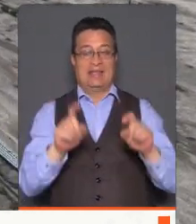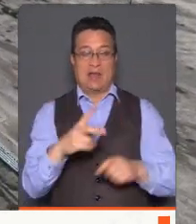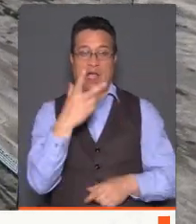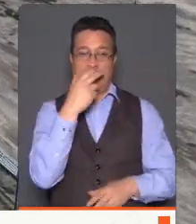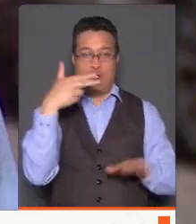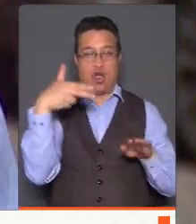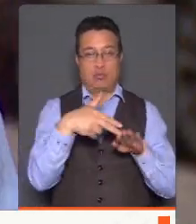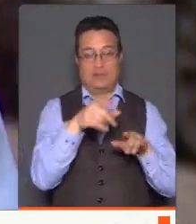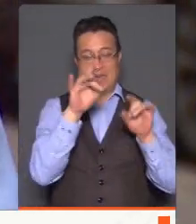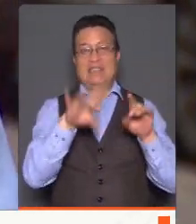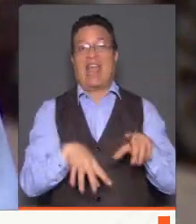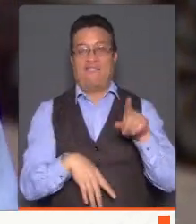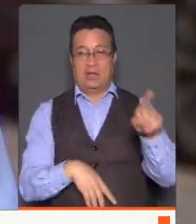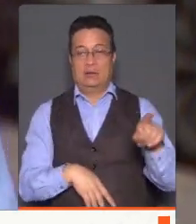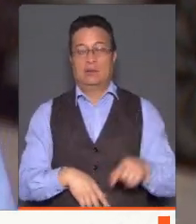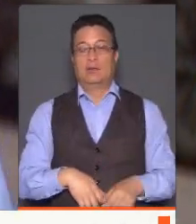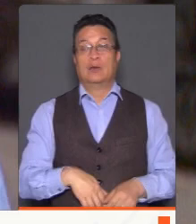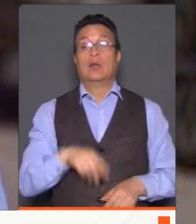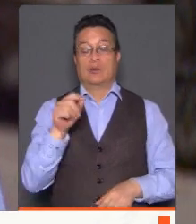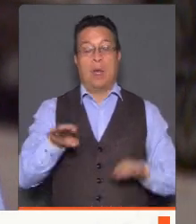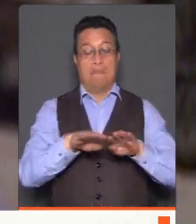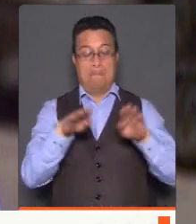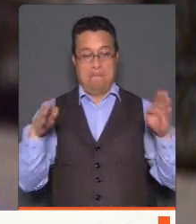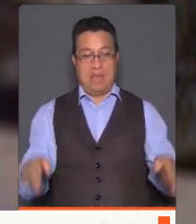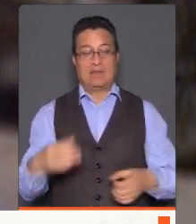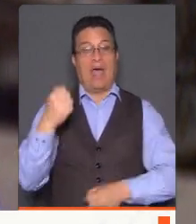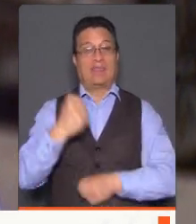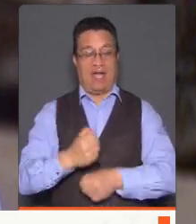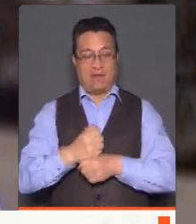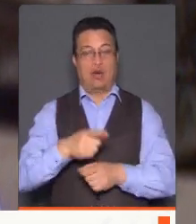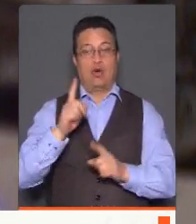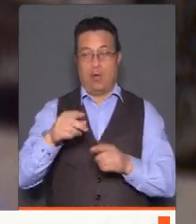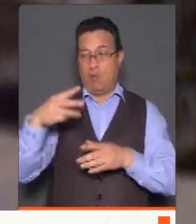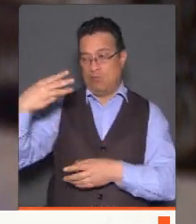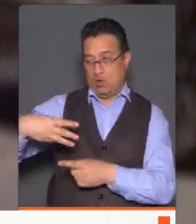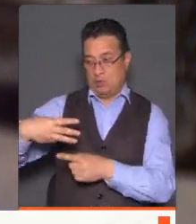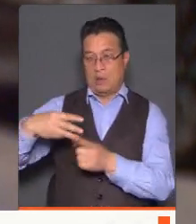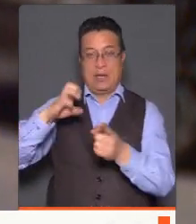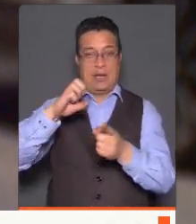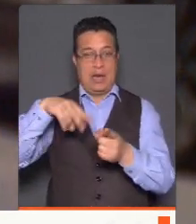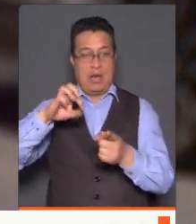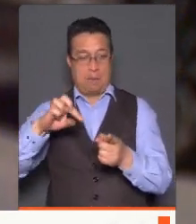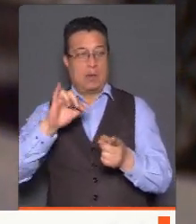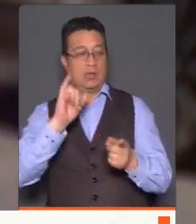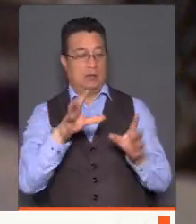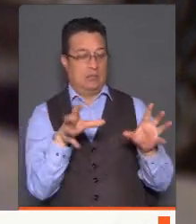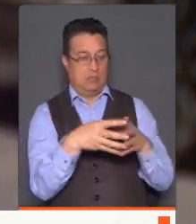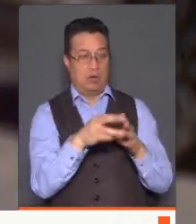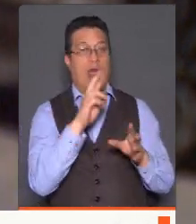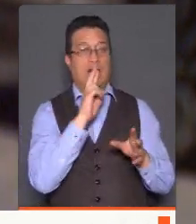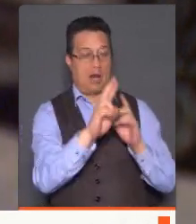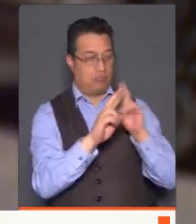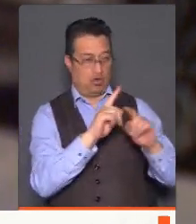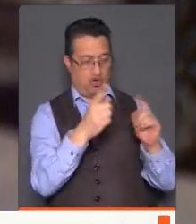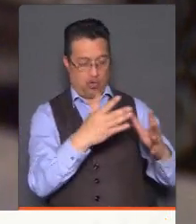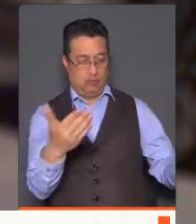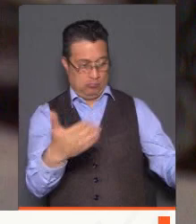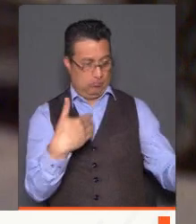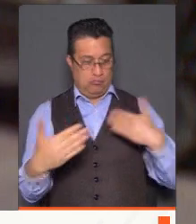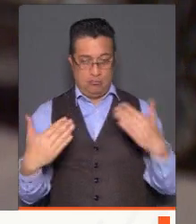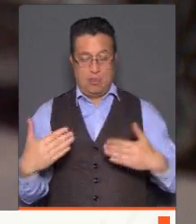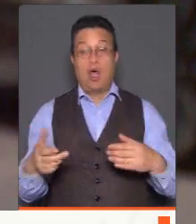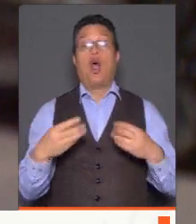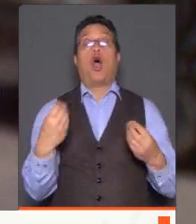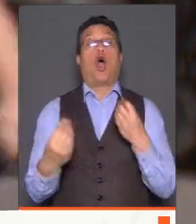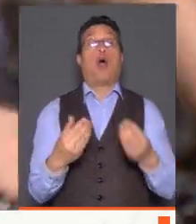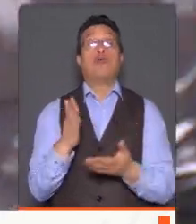Combustibles. Tenemos que hacer una mesa de trabajo con el municipio, con ENAP y con los organismos de primera respuesta para ver, bueno, cómo va a operar